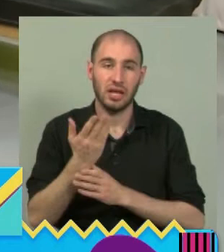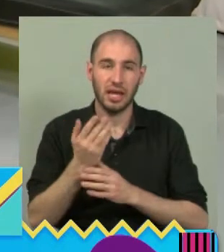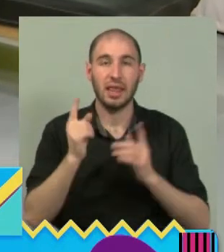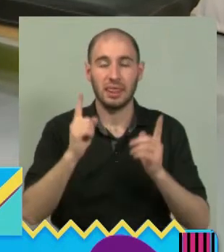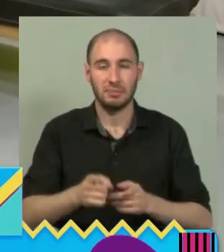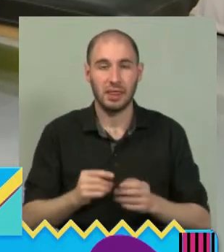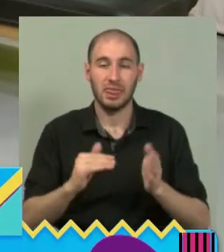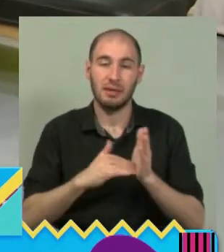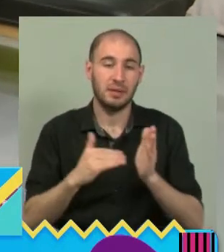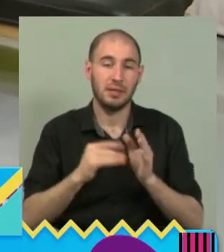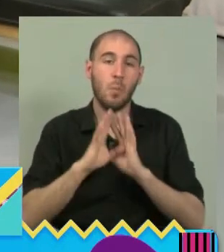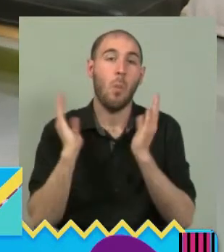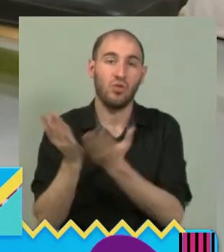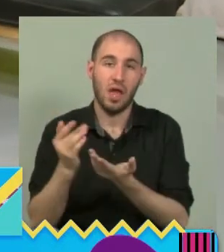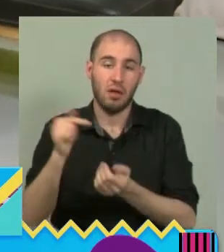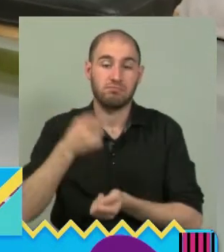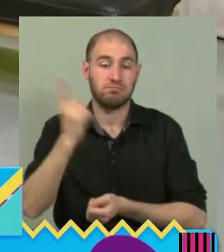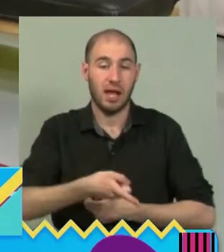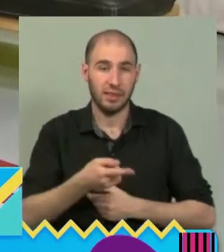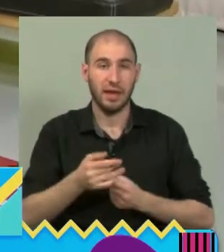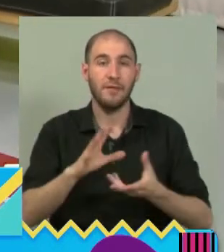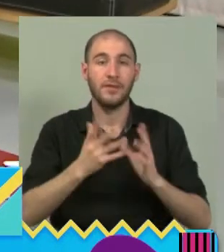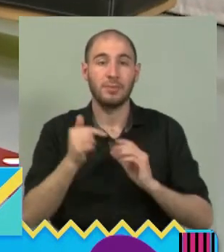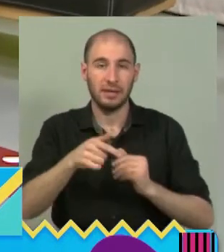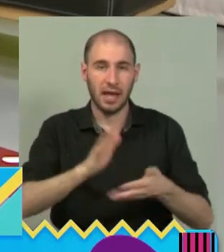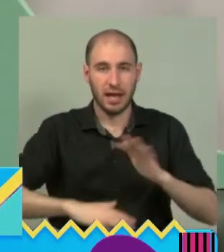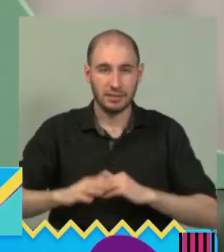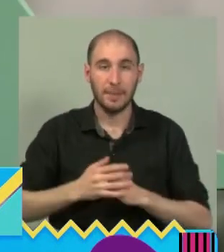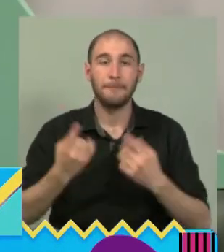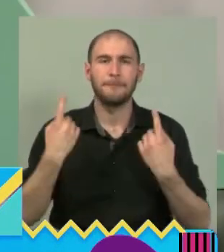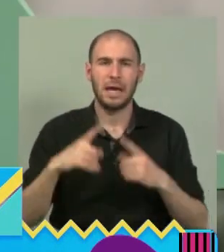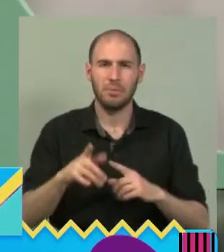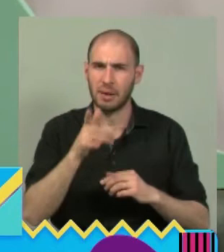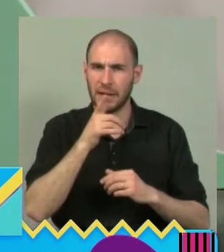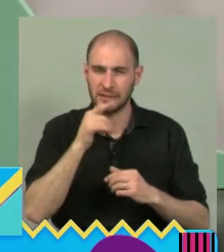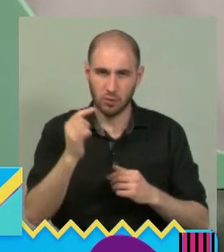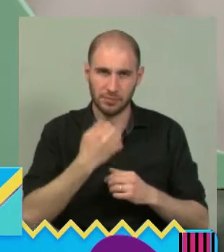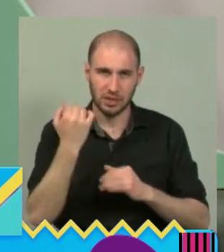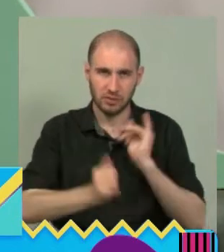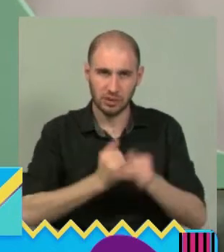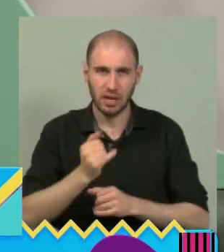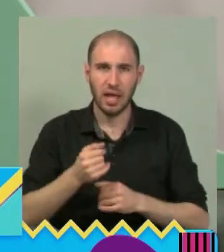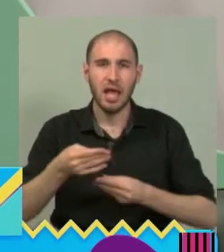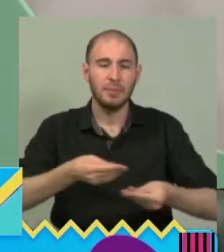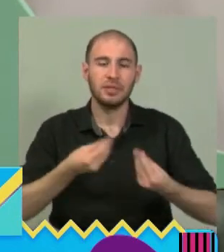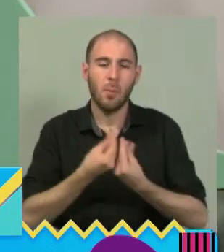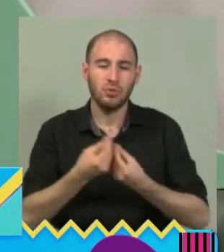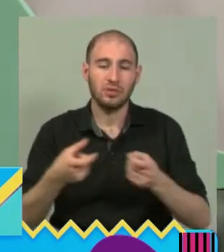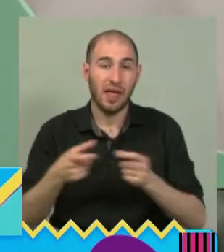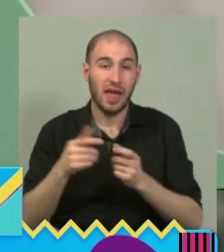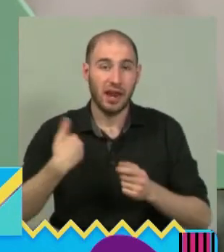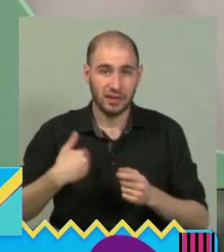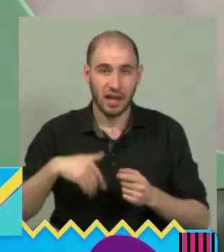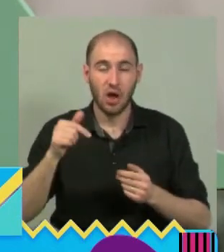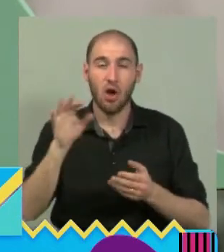función de lo que hoy el mundo exige para este tipo de actividad. Pero creo que vale destacar que hay muchas empresas junior argentinas,